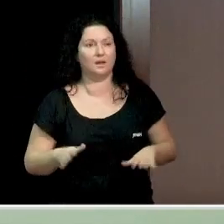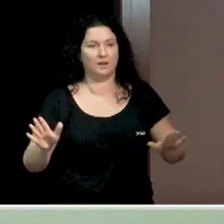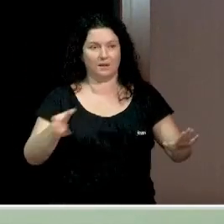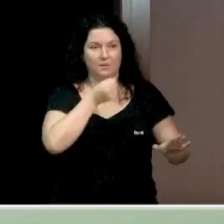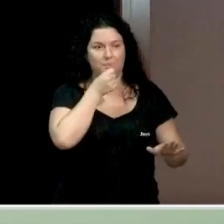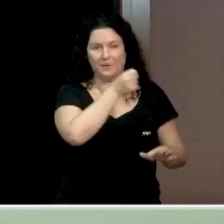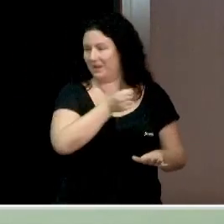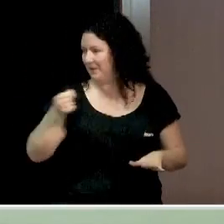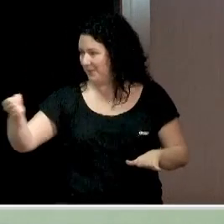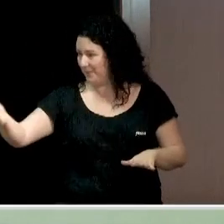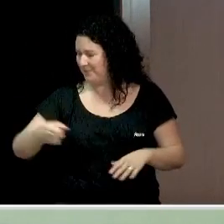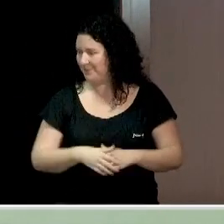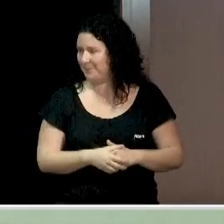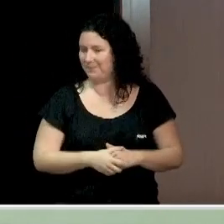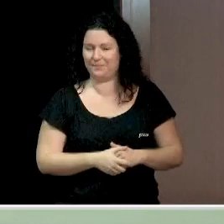Alguien acude con un micrófono.